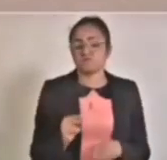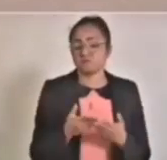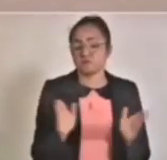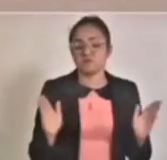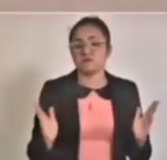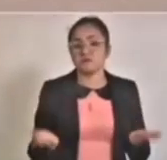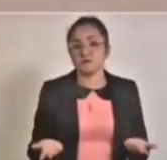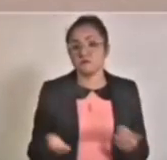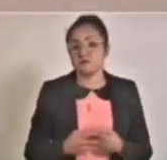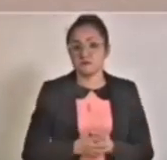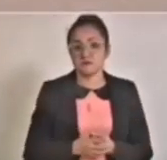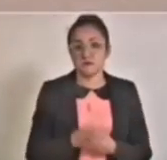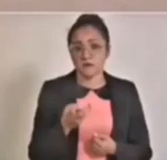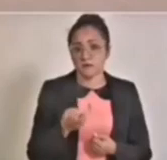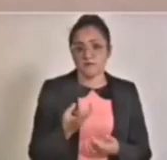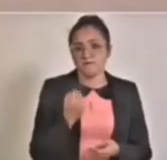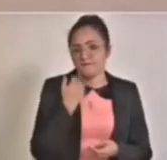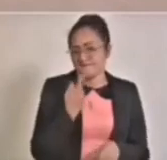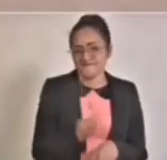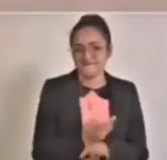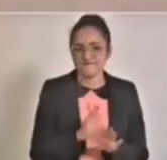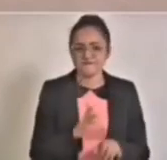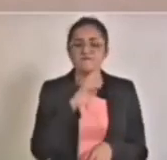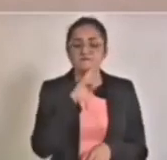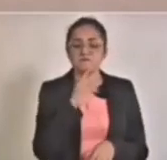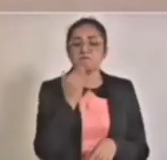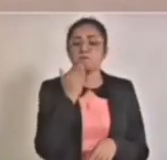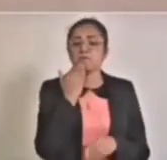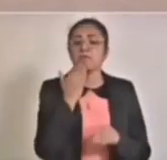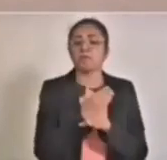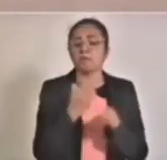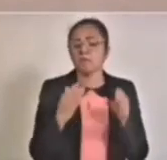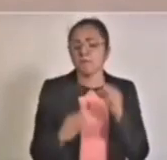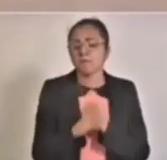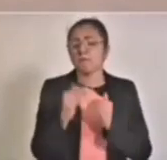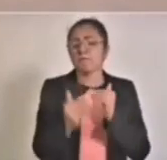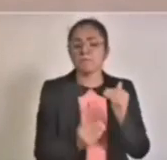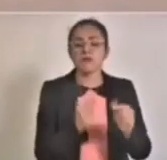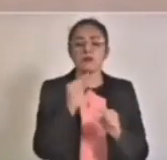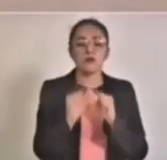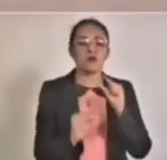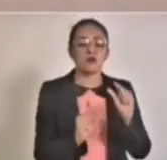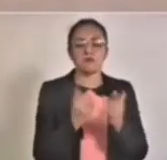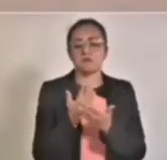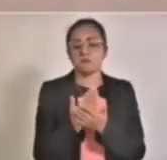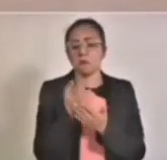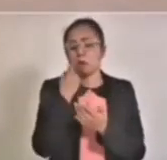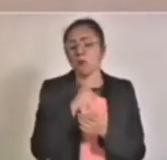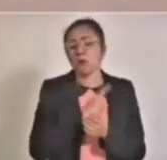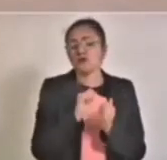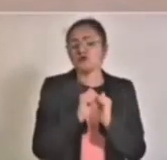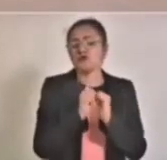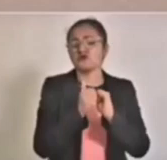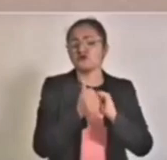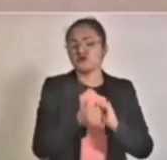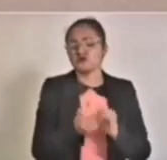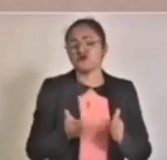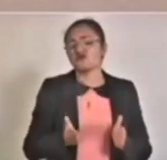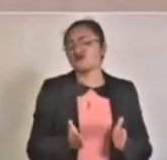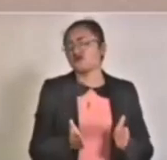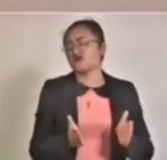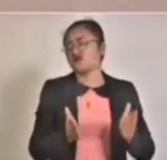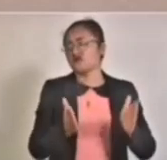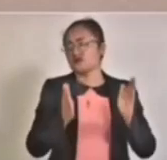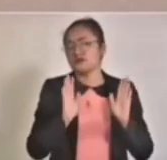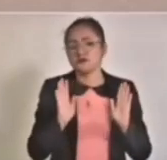Entonces vamos haciendo las cosas bien para que esto funcione y vayamos caminando y